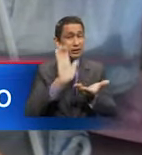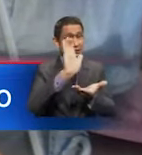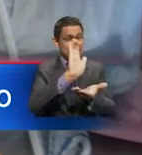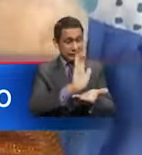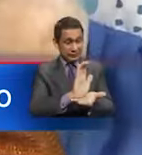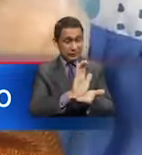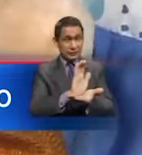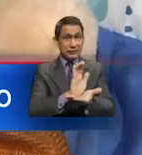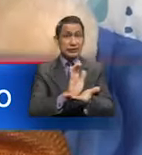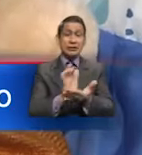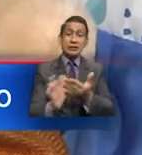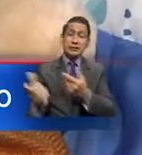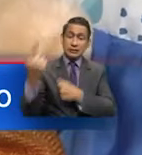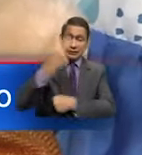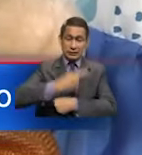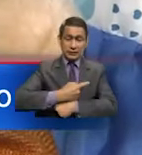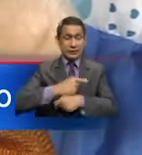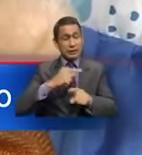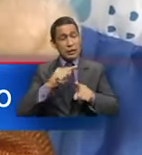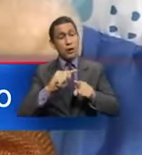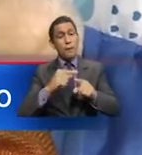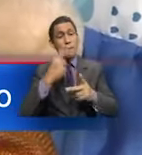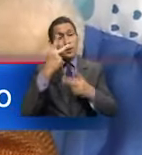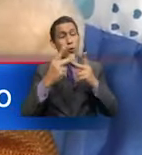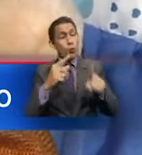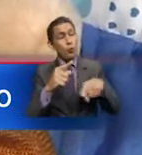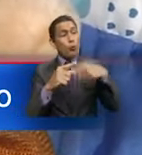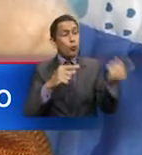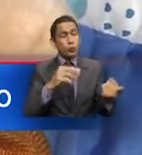Alba Cortiz. Pues no quiere que el tiempo pase y la